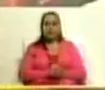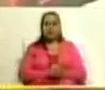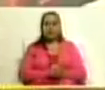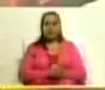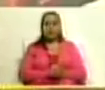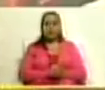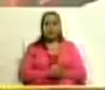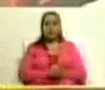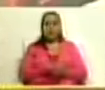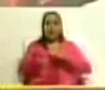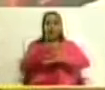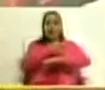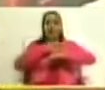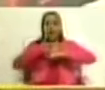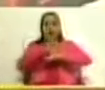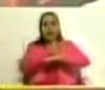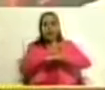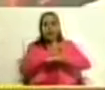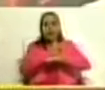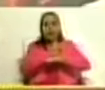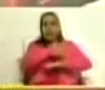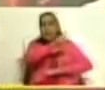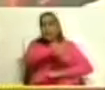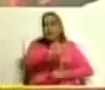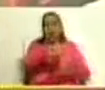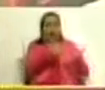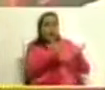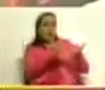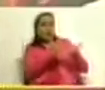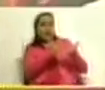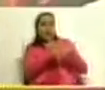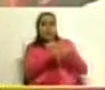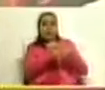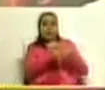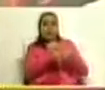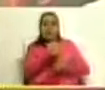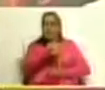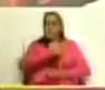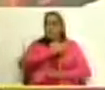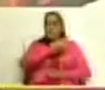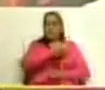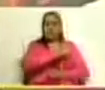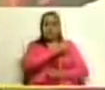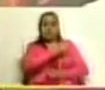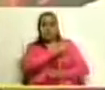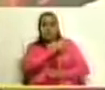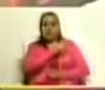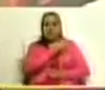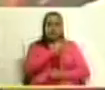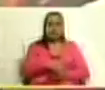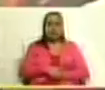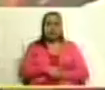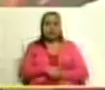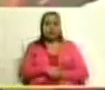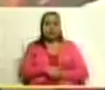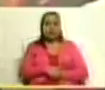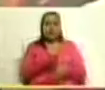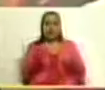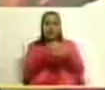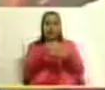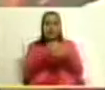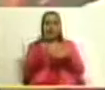En los gobiernos de los apellidos de esa cuarta república oligárquica,